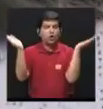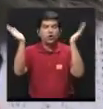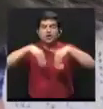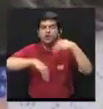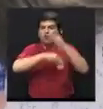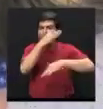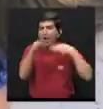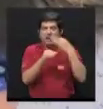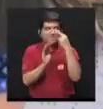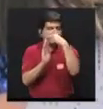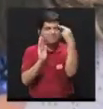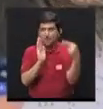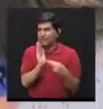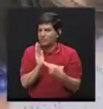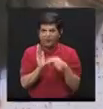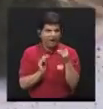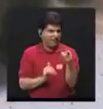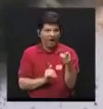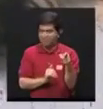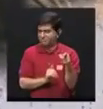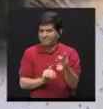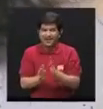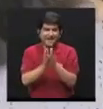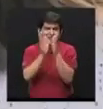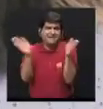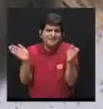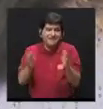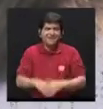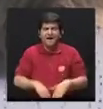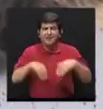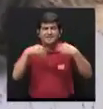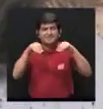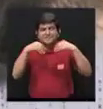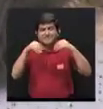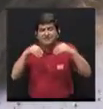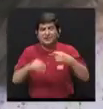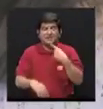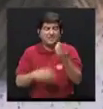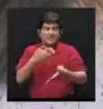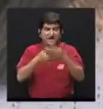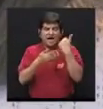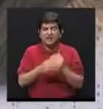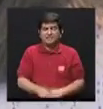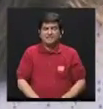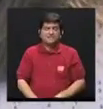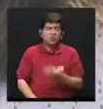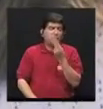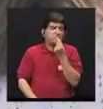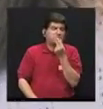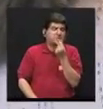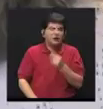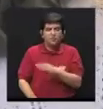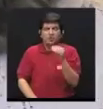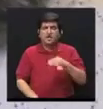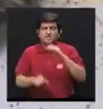regulación sobre esto, en general porque se venden como te decía, como saborizantes, como complementos.